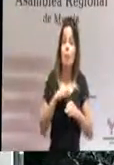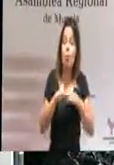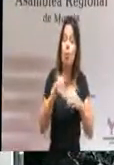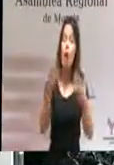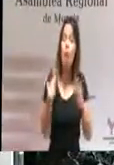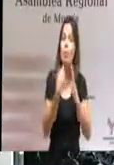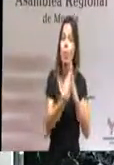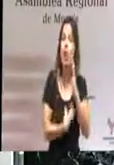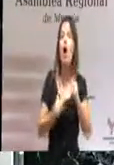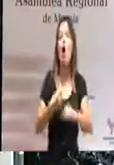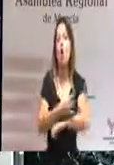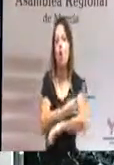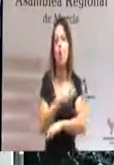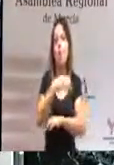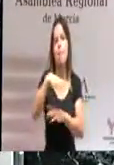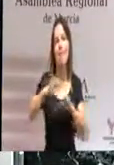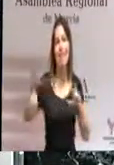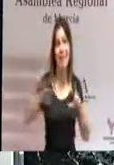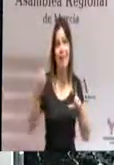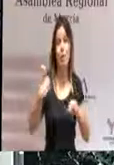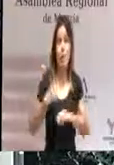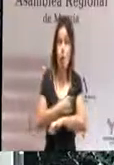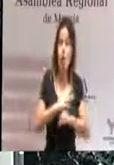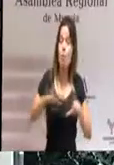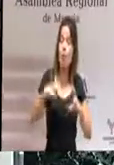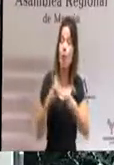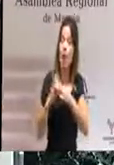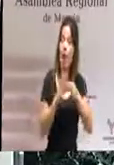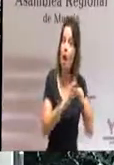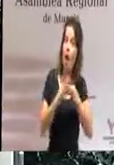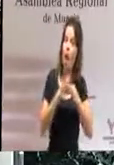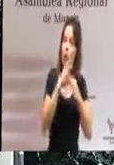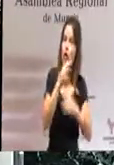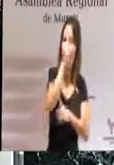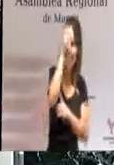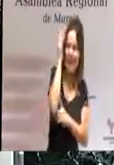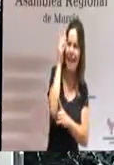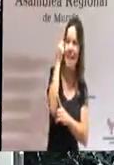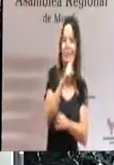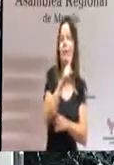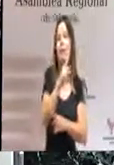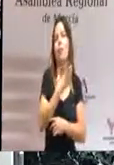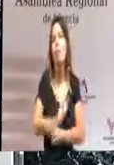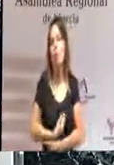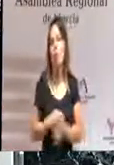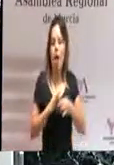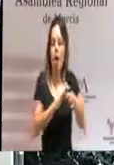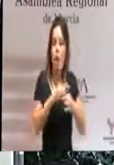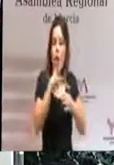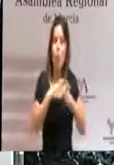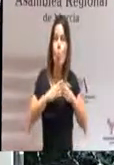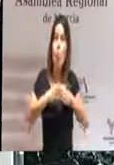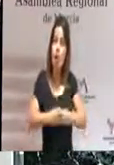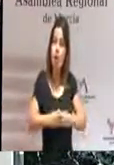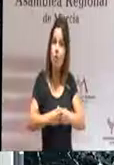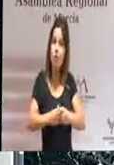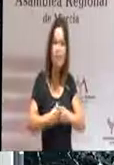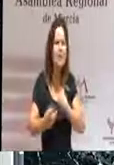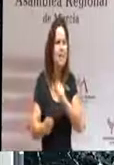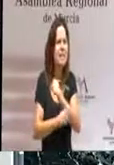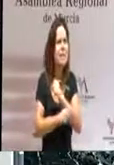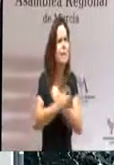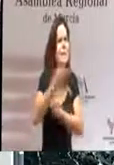corredor mediterráneo, un corredor mediterráneo que va unido a la ZAL de Cartagena y a la ZAL de Murcia, con un puerto